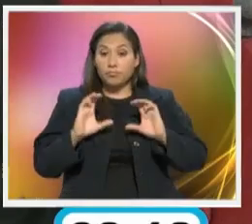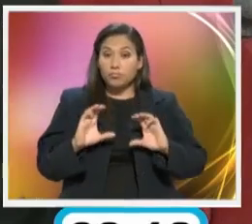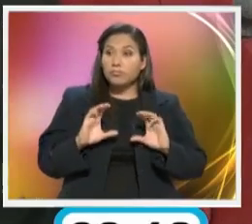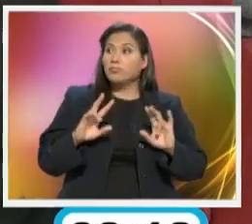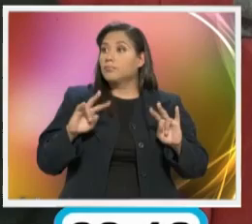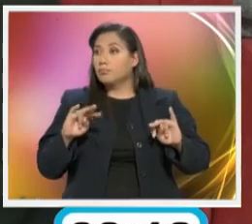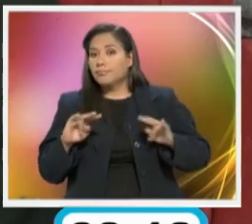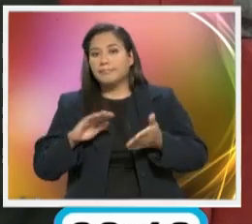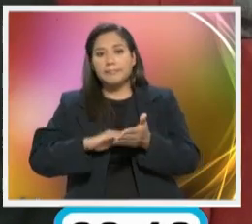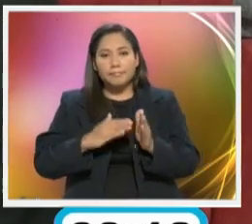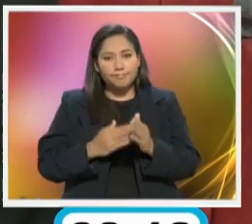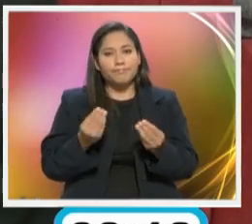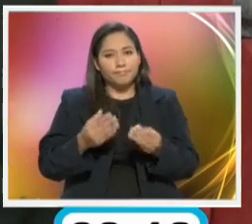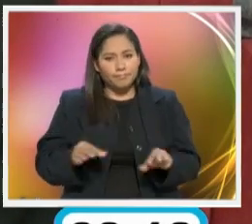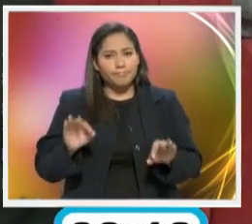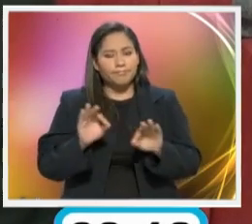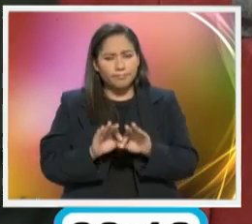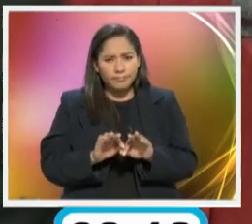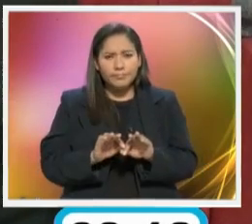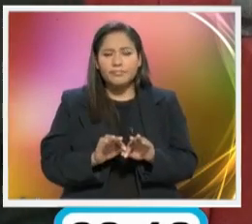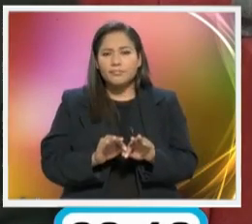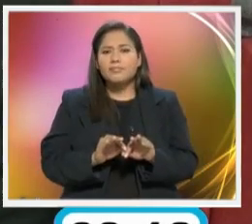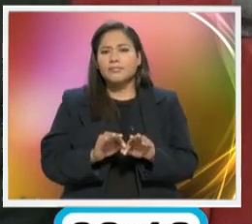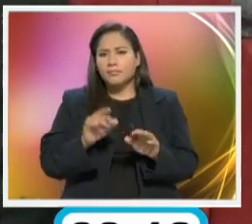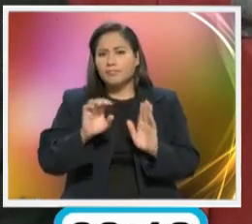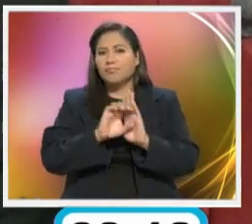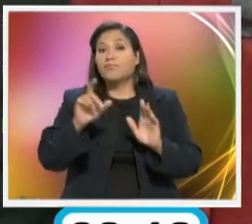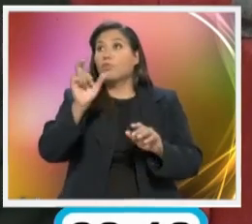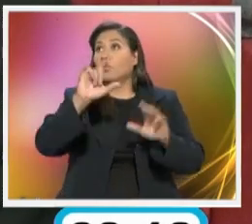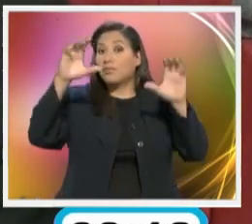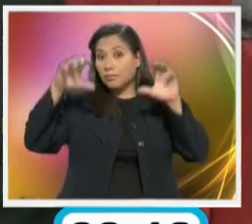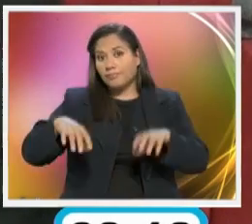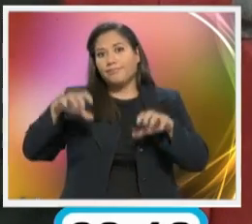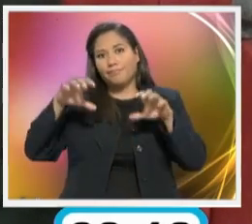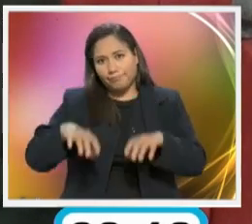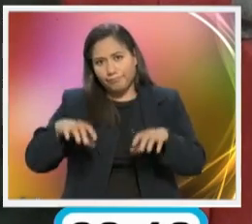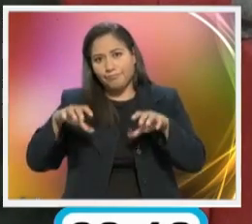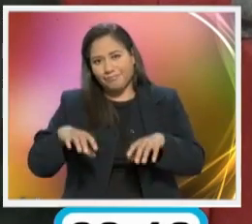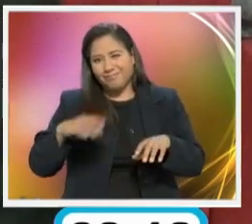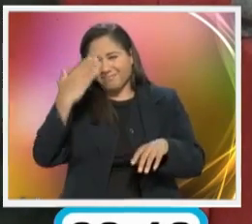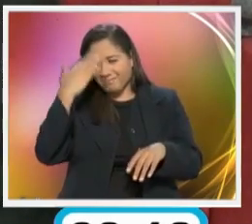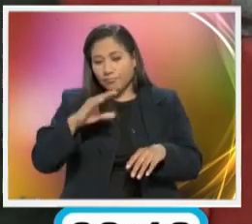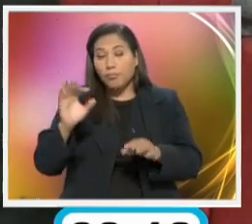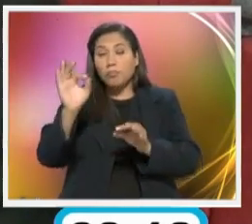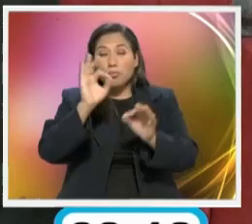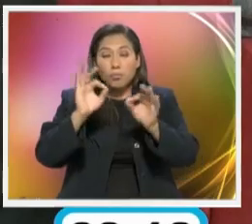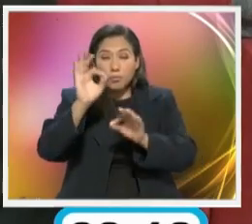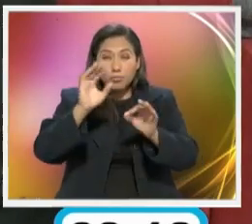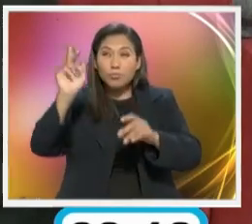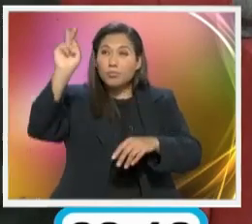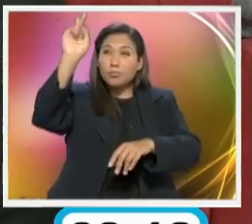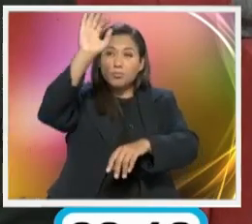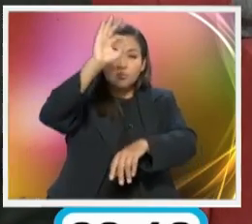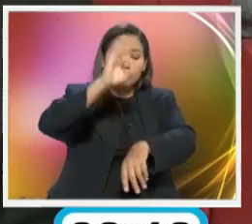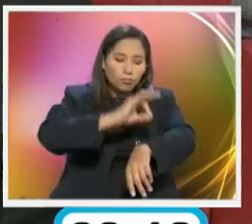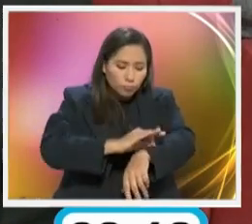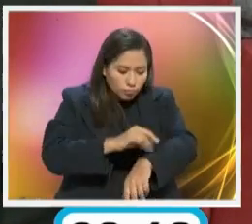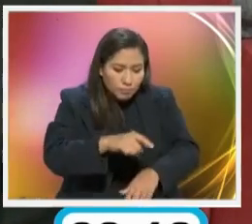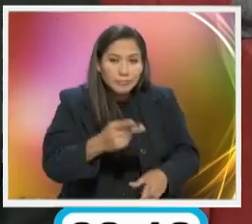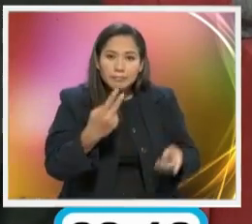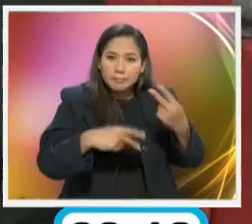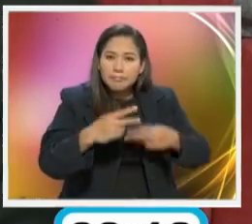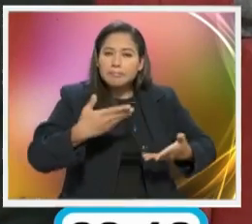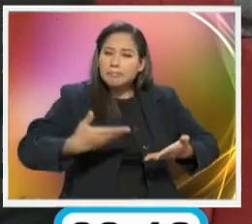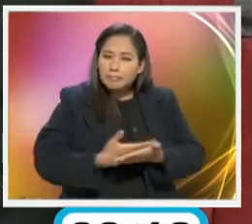es importante. Es más frecuente temporada de lluvias, porque el mosco se hace más presente cuando